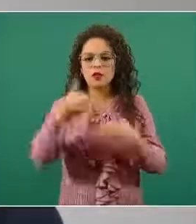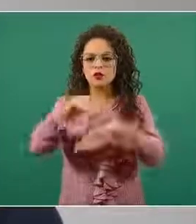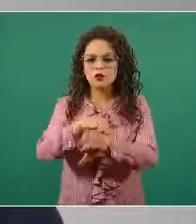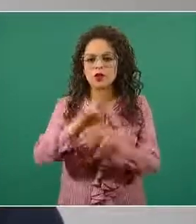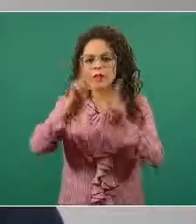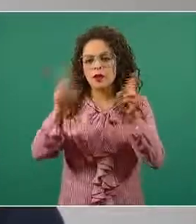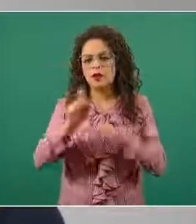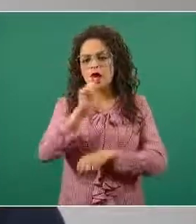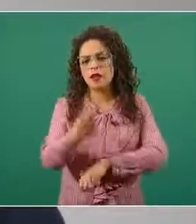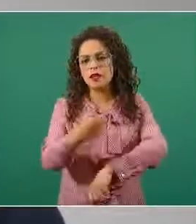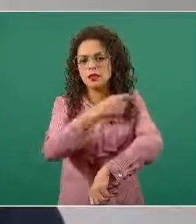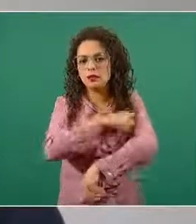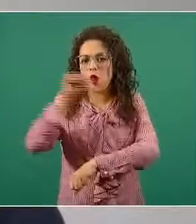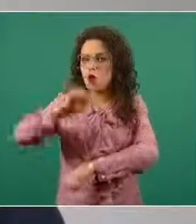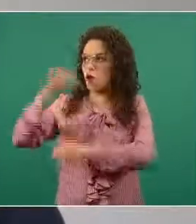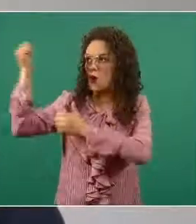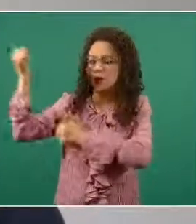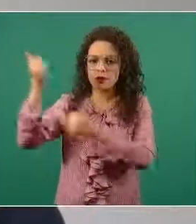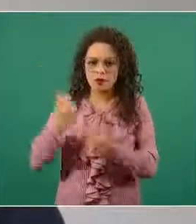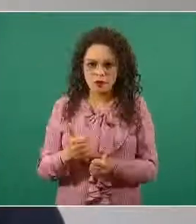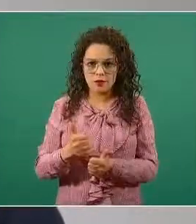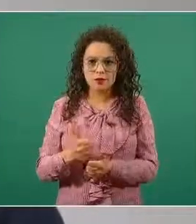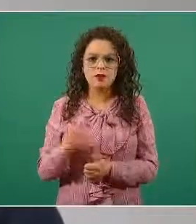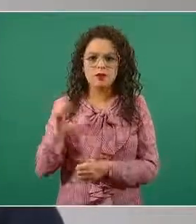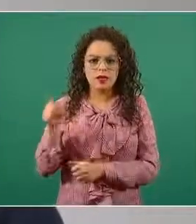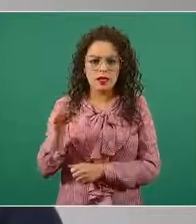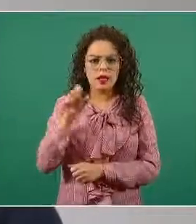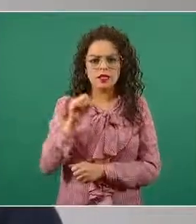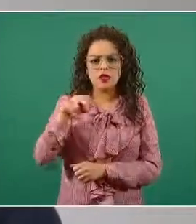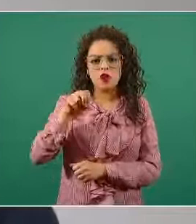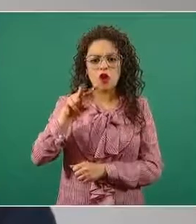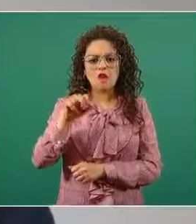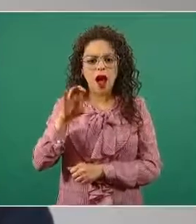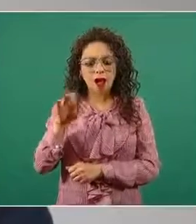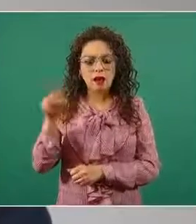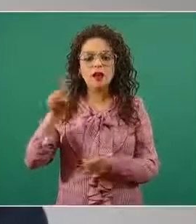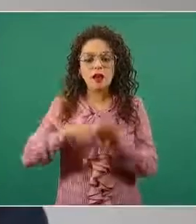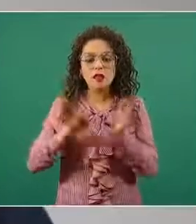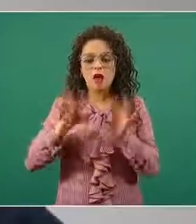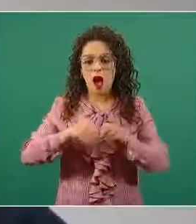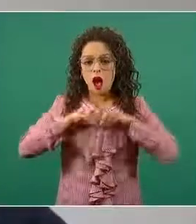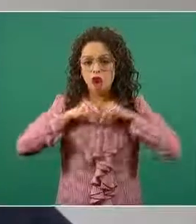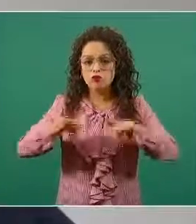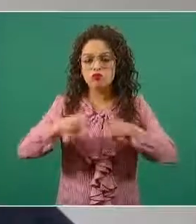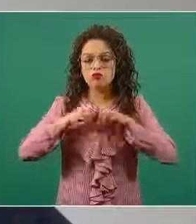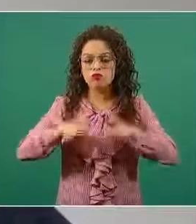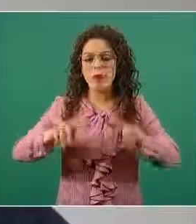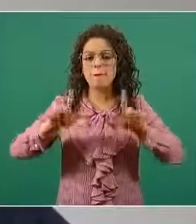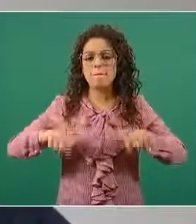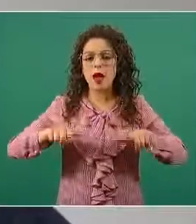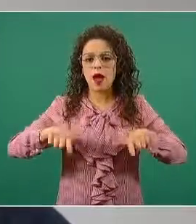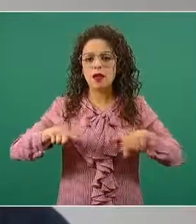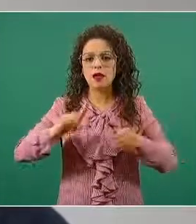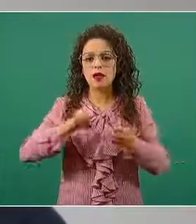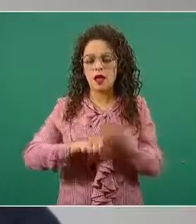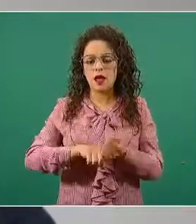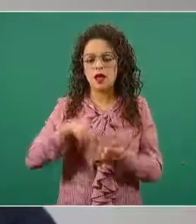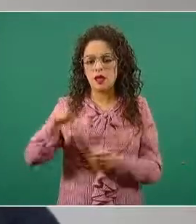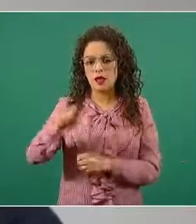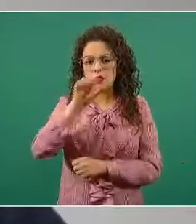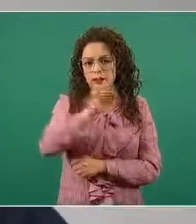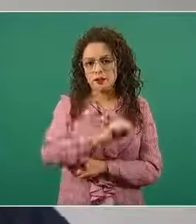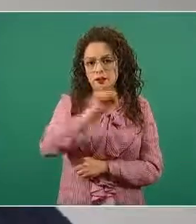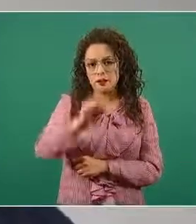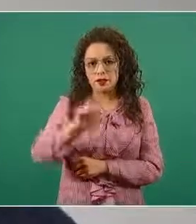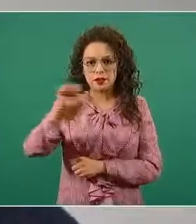hablando precisamente de la vacuna Sinovac, ya se encuentra publicada en las páginas oficiales de la Secretaría de Salud, lo